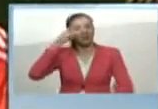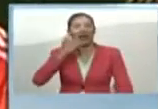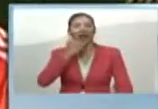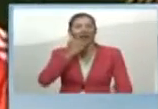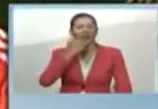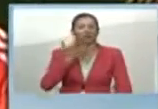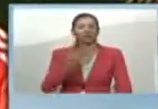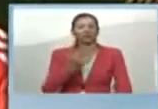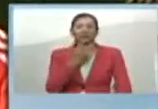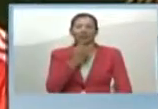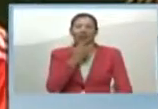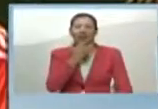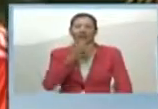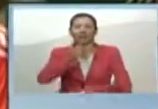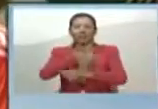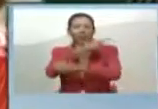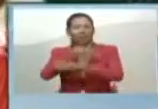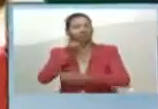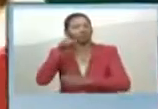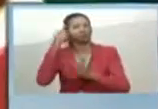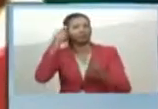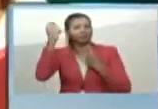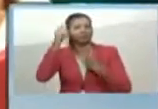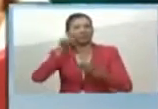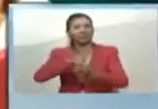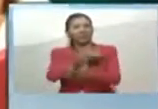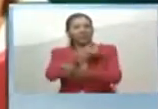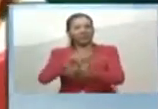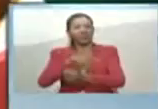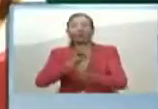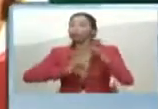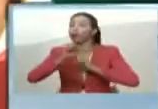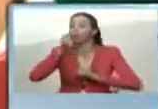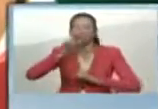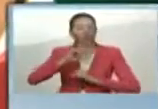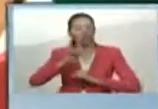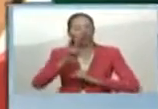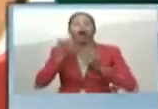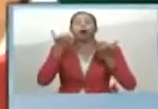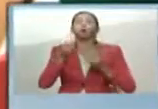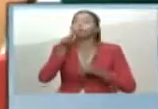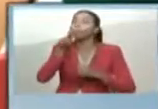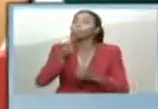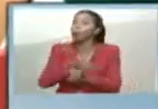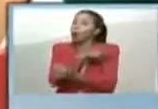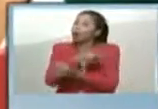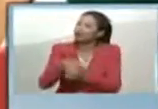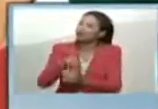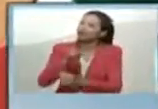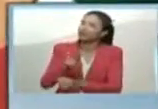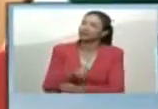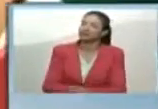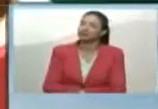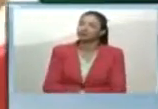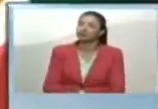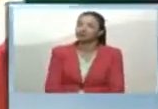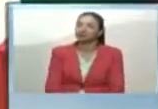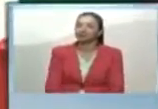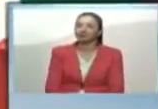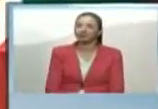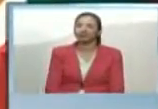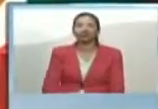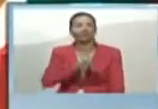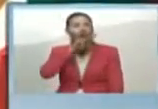poema, pues. Tarek el poeta, ahora no eres defensor del pueblo, ahora eres el poeta. Tarek, recítale algo a este pueblo